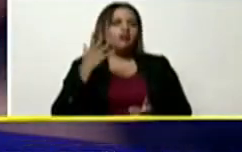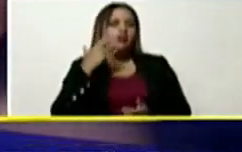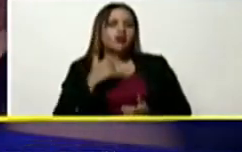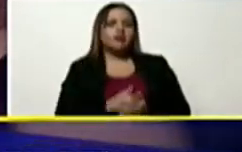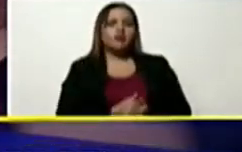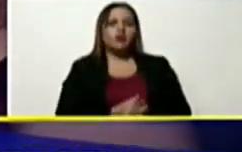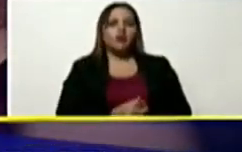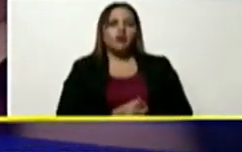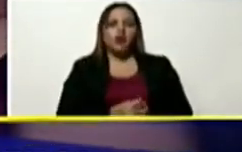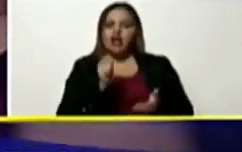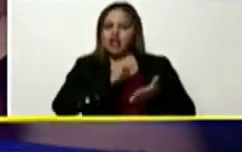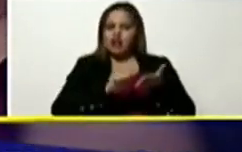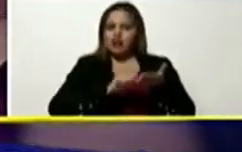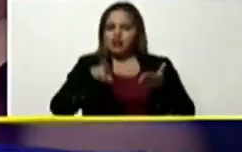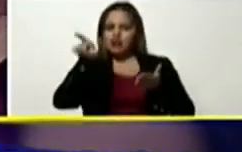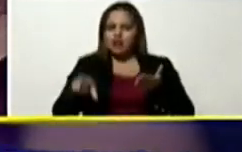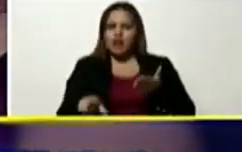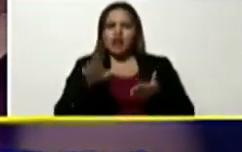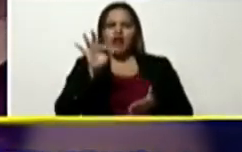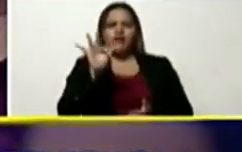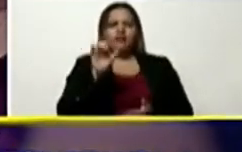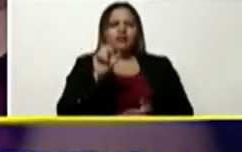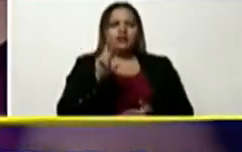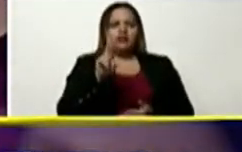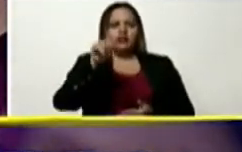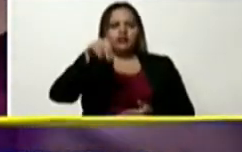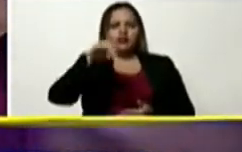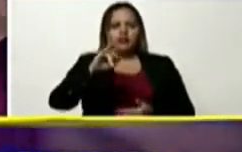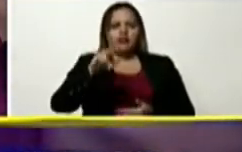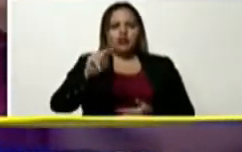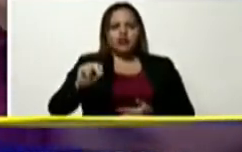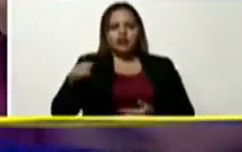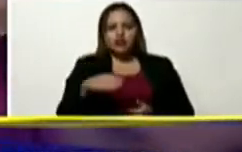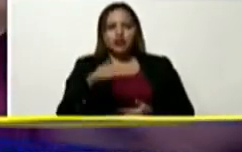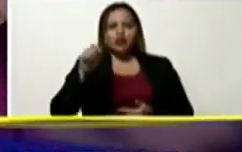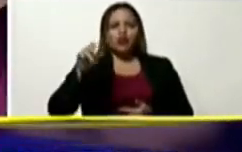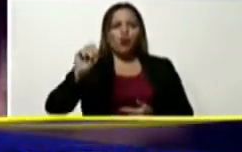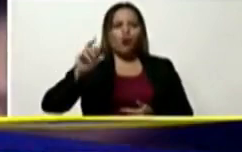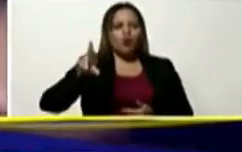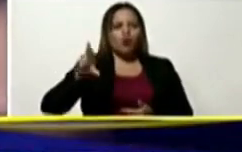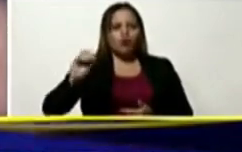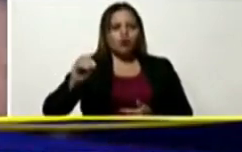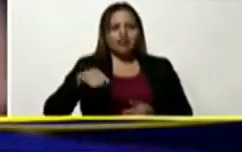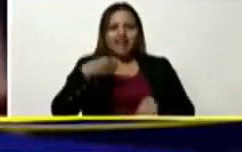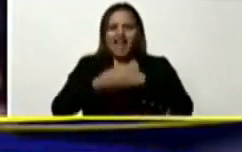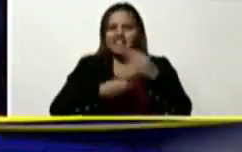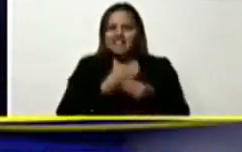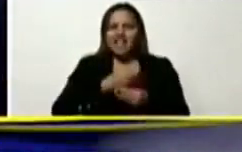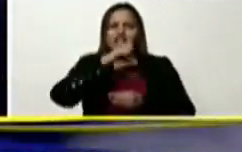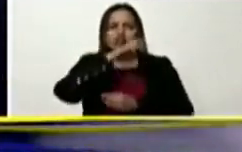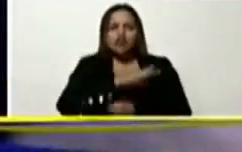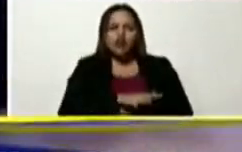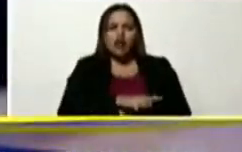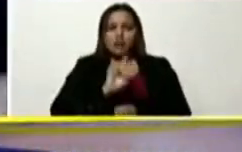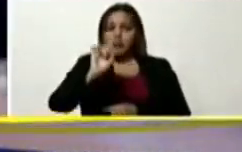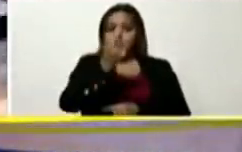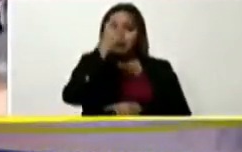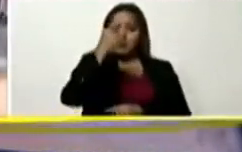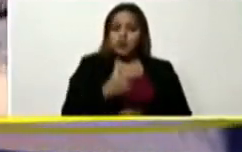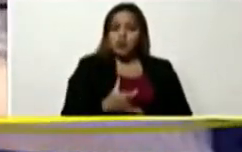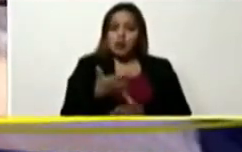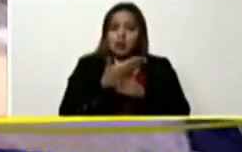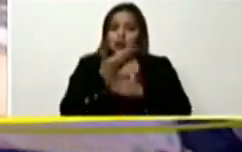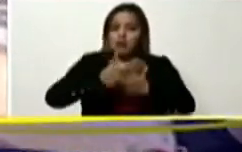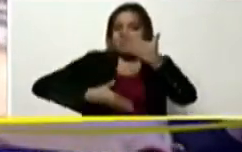Fermín Toro, ¿no? Un Fermín Toro que era novelista, fue el primer diplomático, fue el